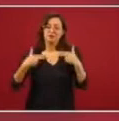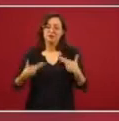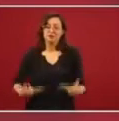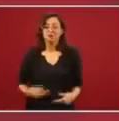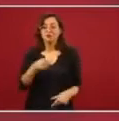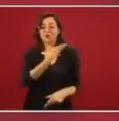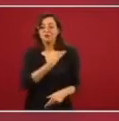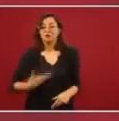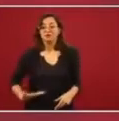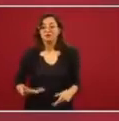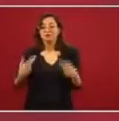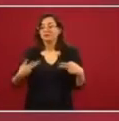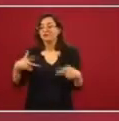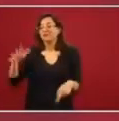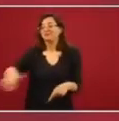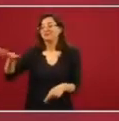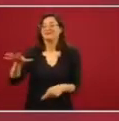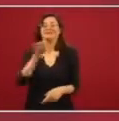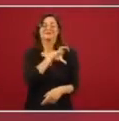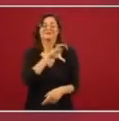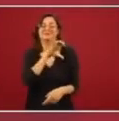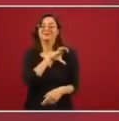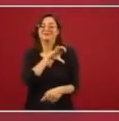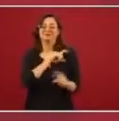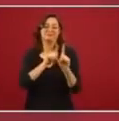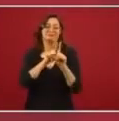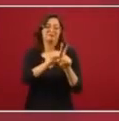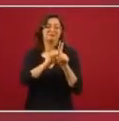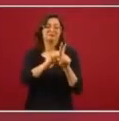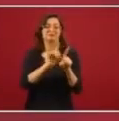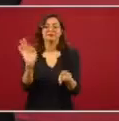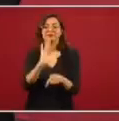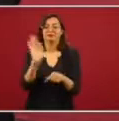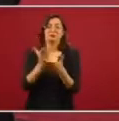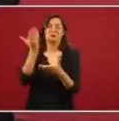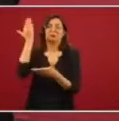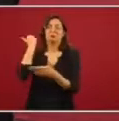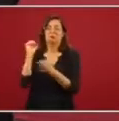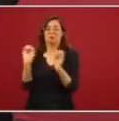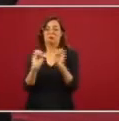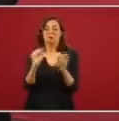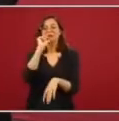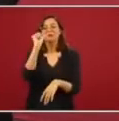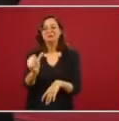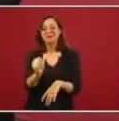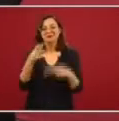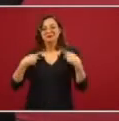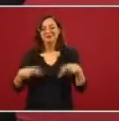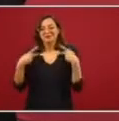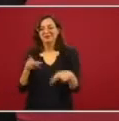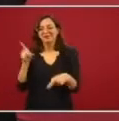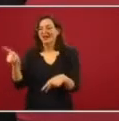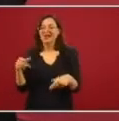presidente que el pueblo lo quiere posiblemente como no había ocurrido en años recientes y hay una propensión natural del pueblo